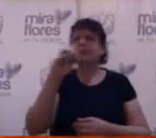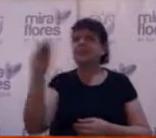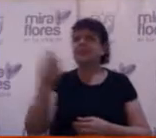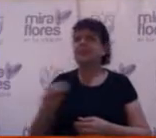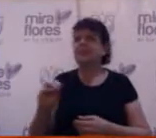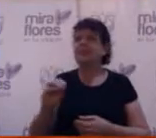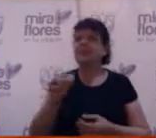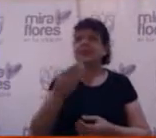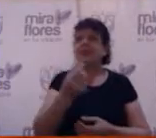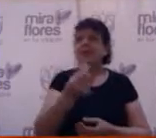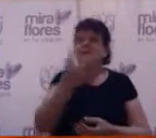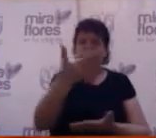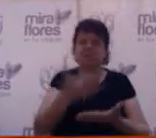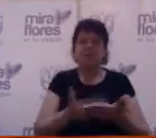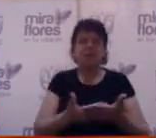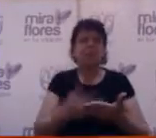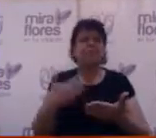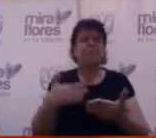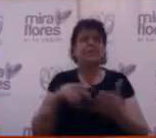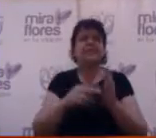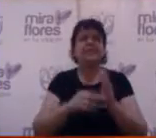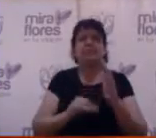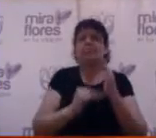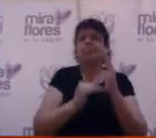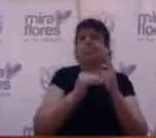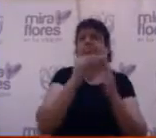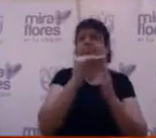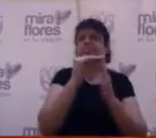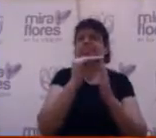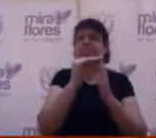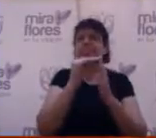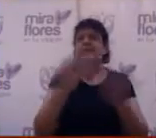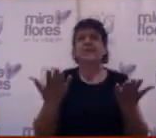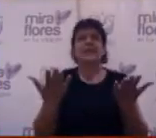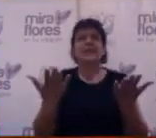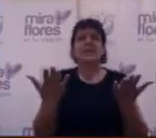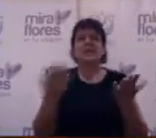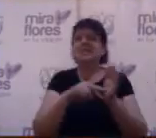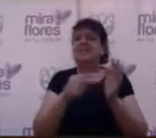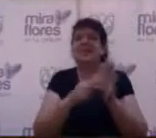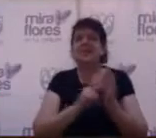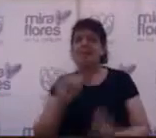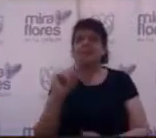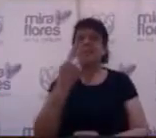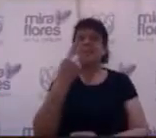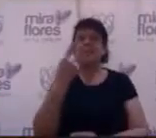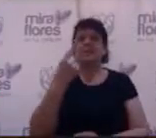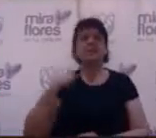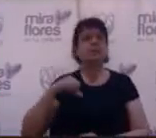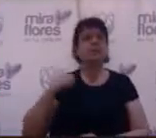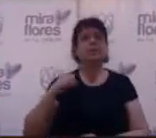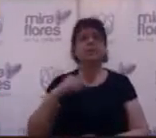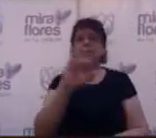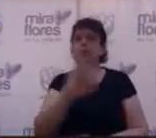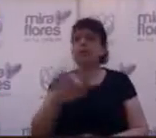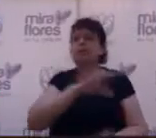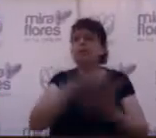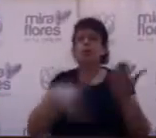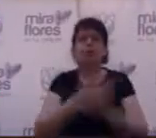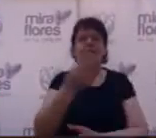alta, importante, y además que nos posiciona como la primera municipalidad en ejecución